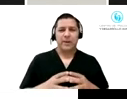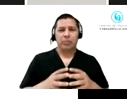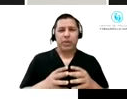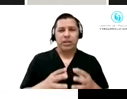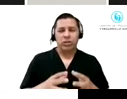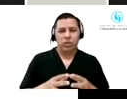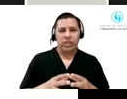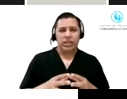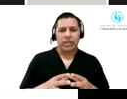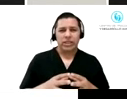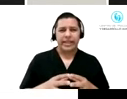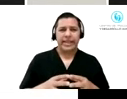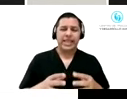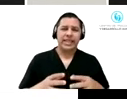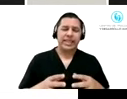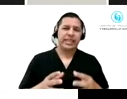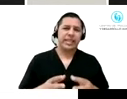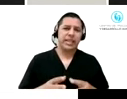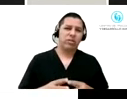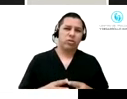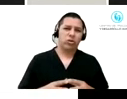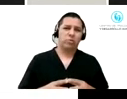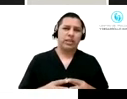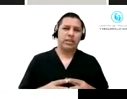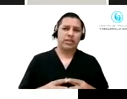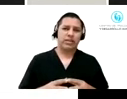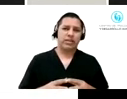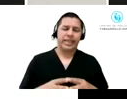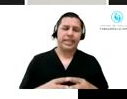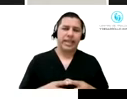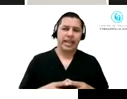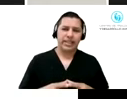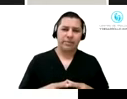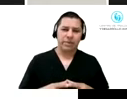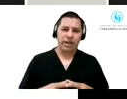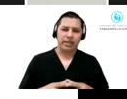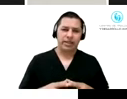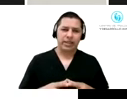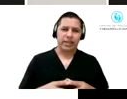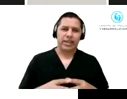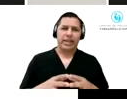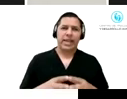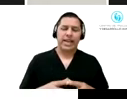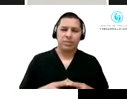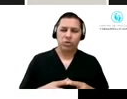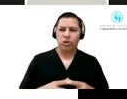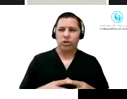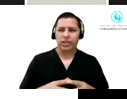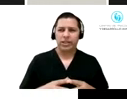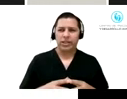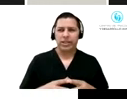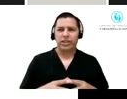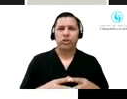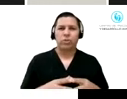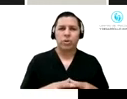levántese. Entonces, ¿qué se le está enseñando a los hombres desde edades tempranas? Que las